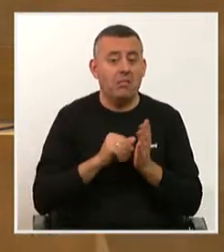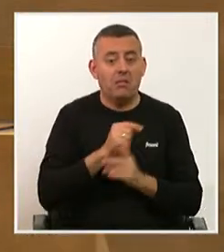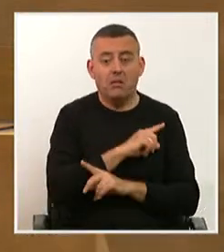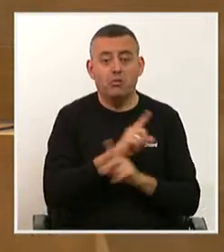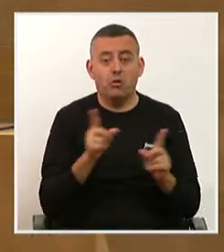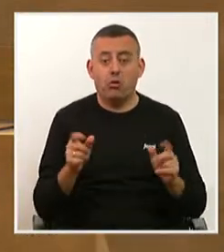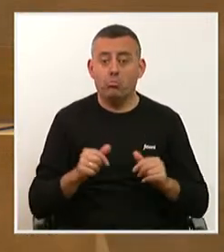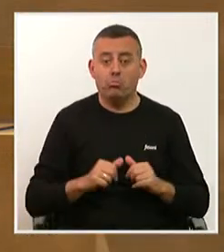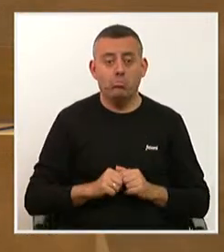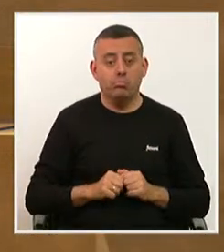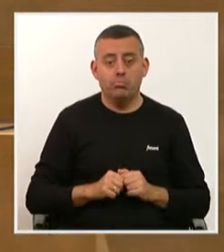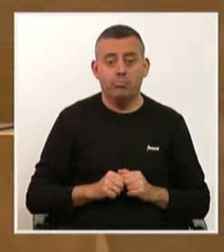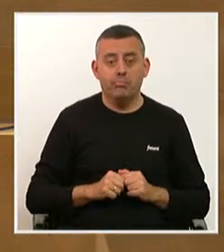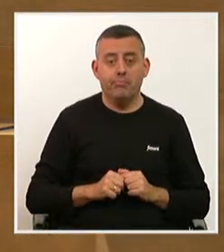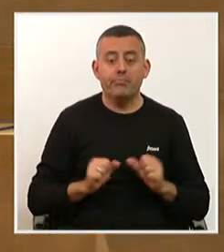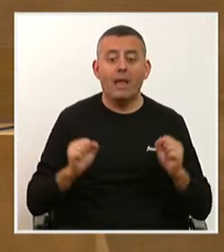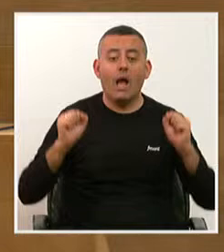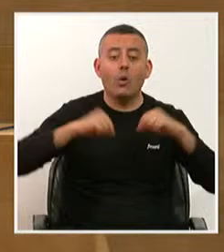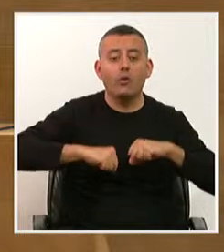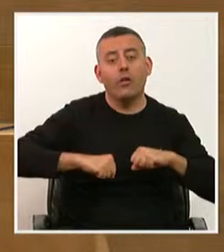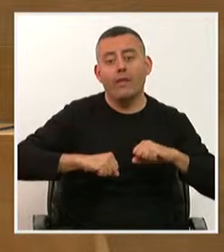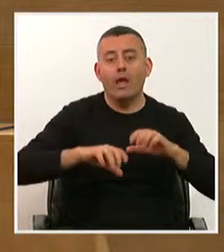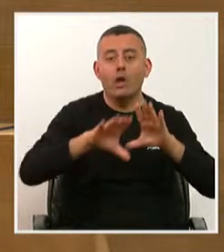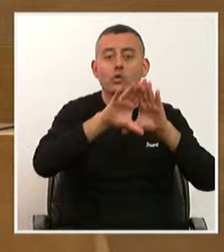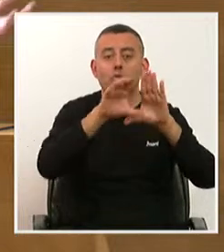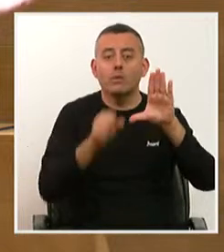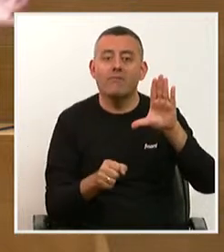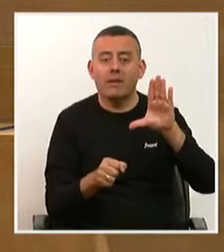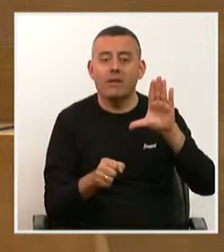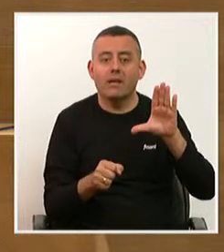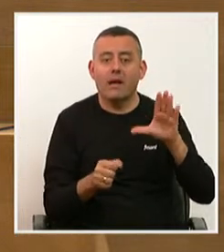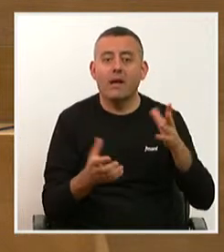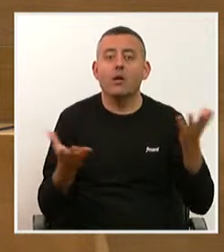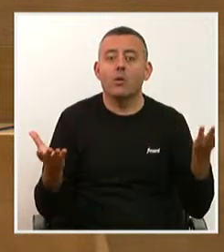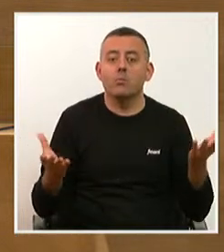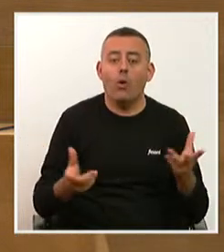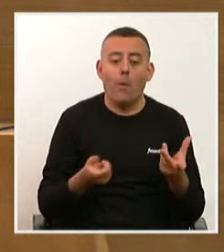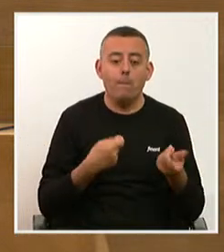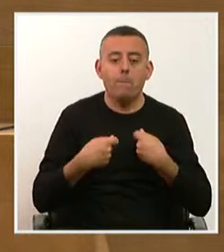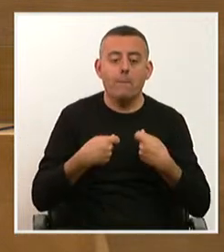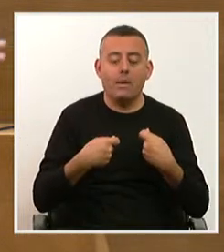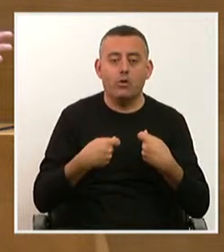está el de Sudáfrica mercos